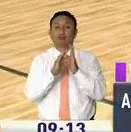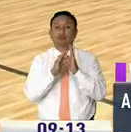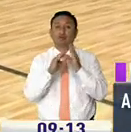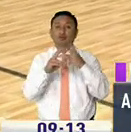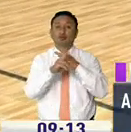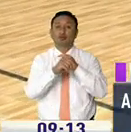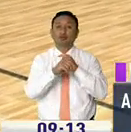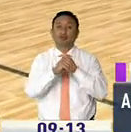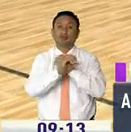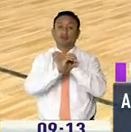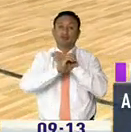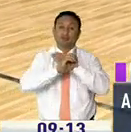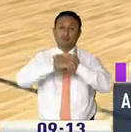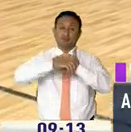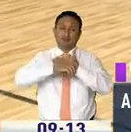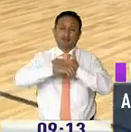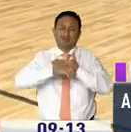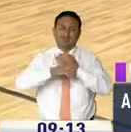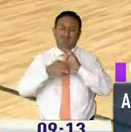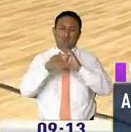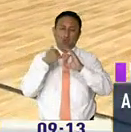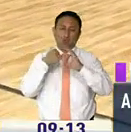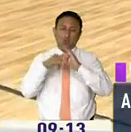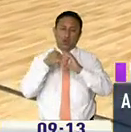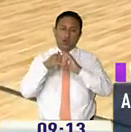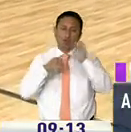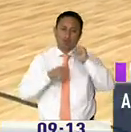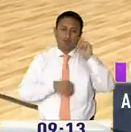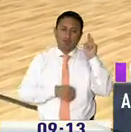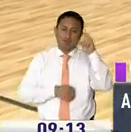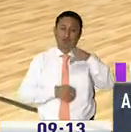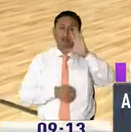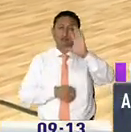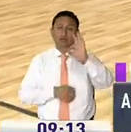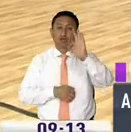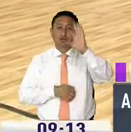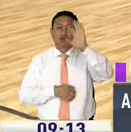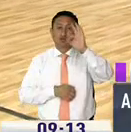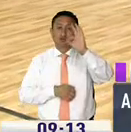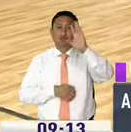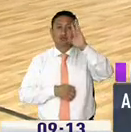e Instagram. Y la más importante, que es WhatsApp, que pueden comunicarse al